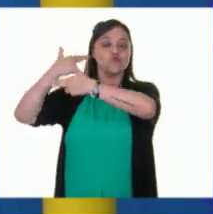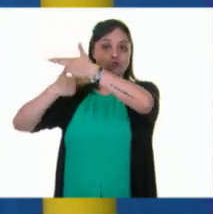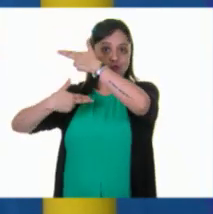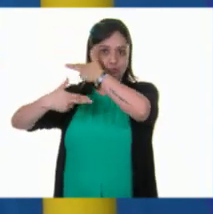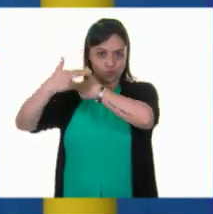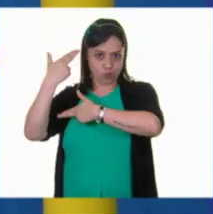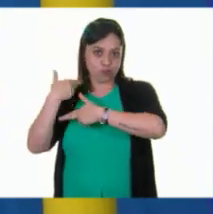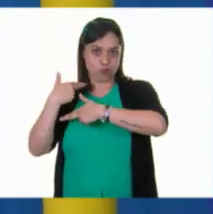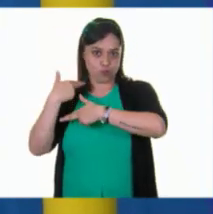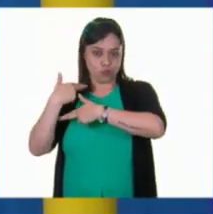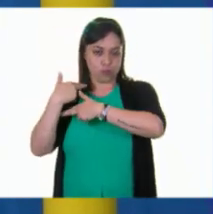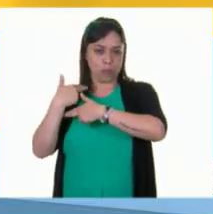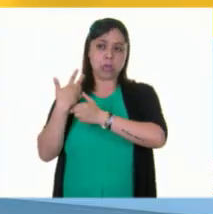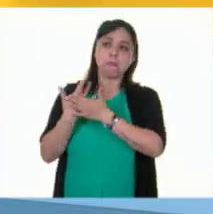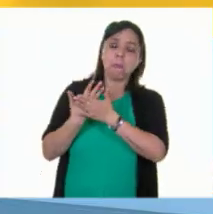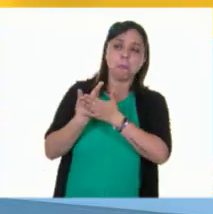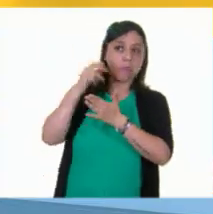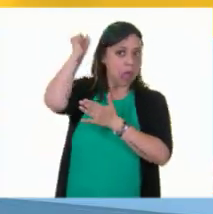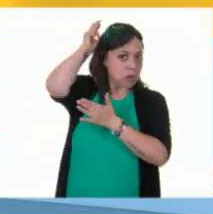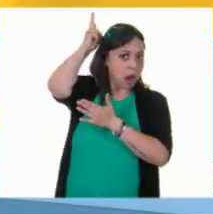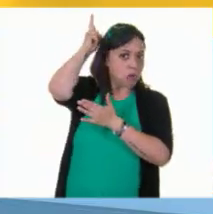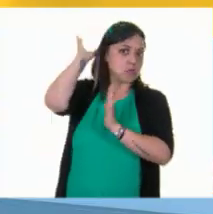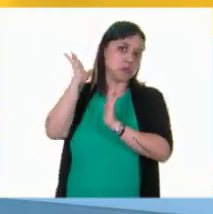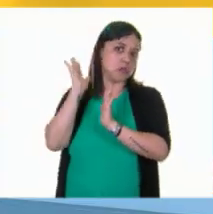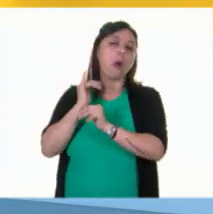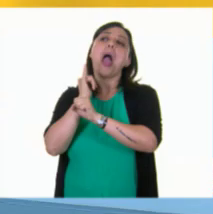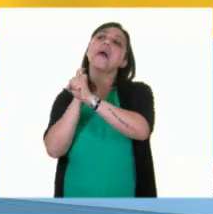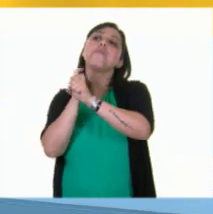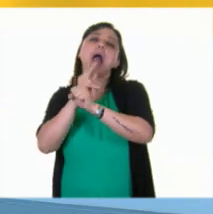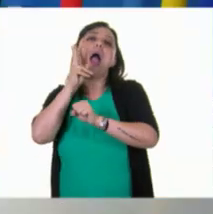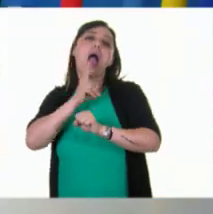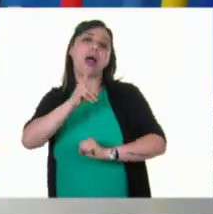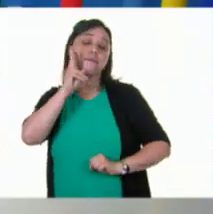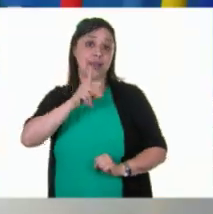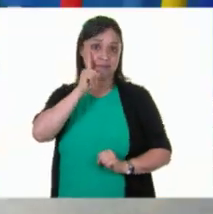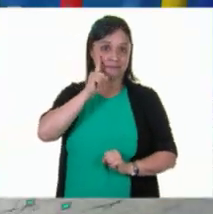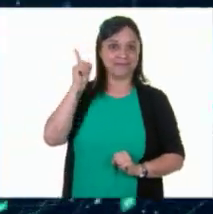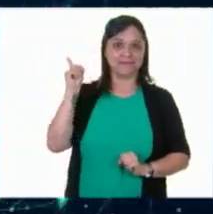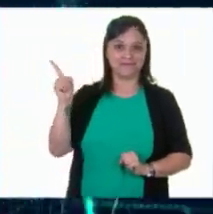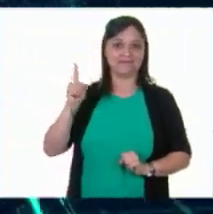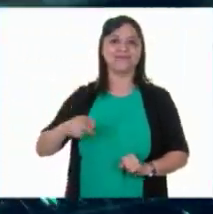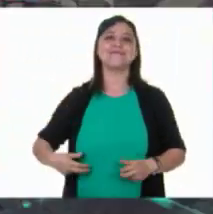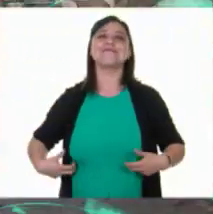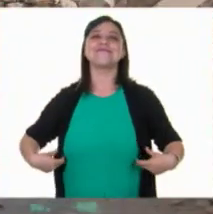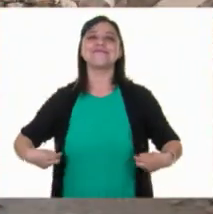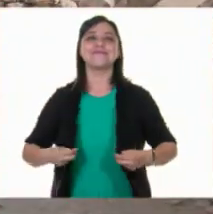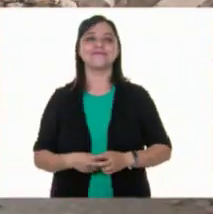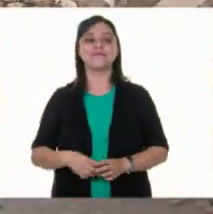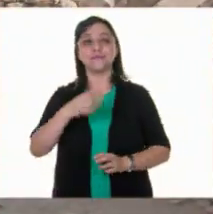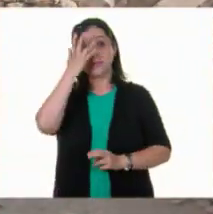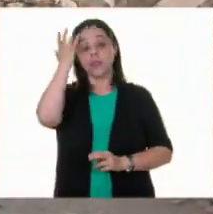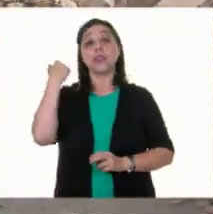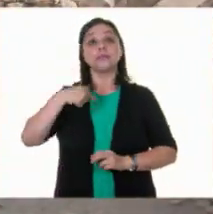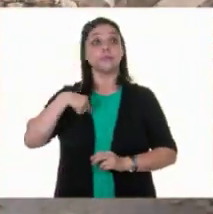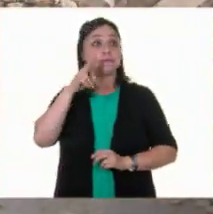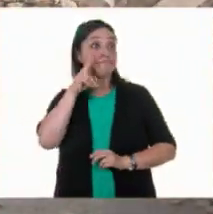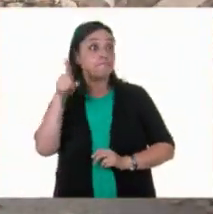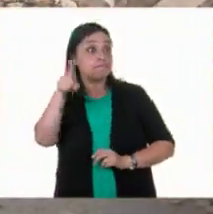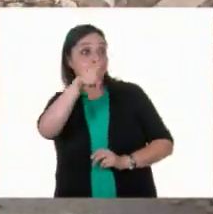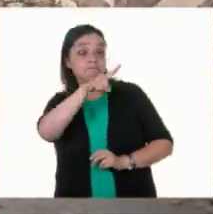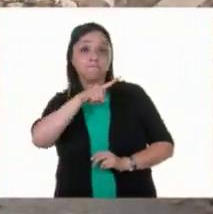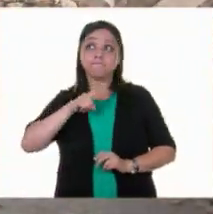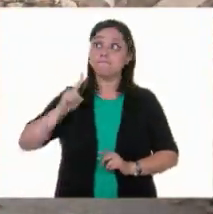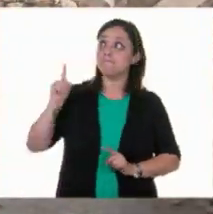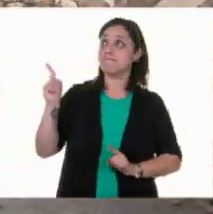comparte lo que puede investigar? Yo encantada, maestra, vamos. Bueno, vamos. Mira, Larisa, como